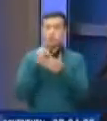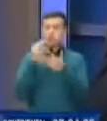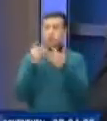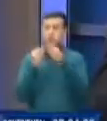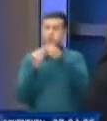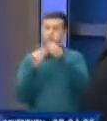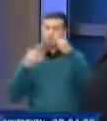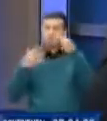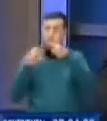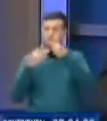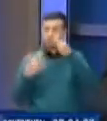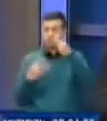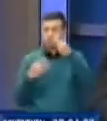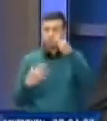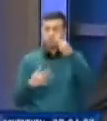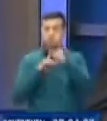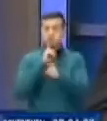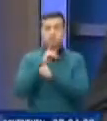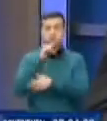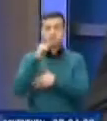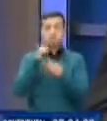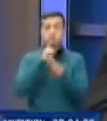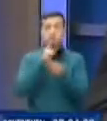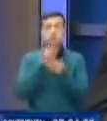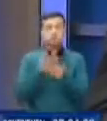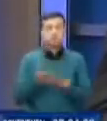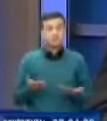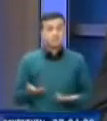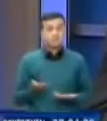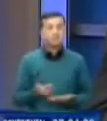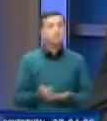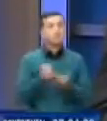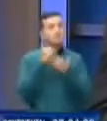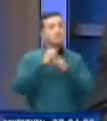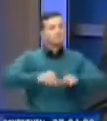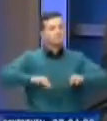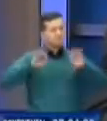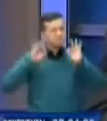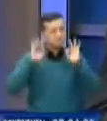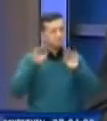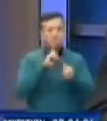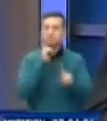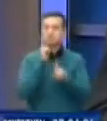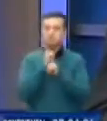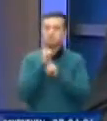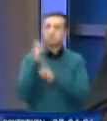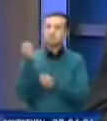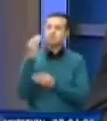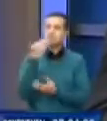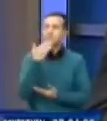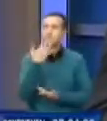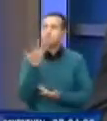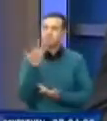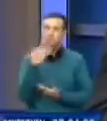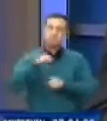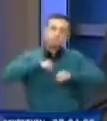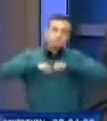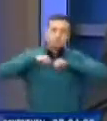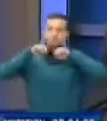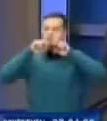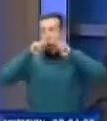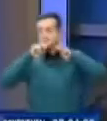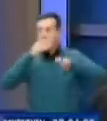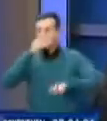que en su conjunto lo que nos hacen es justamente proveer de información verificada